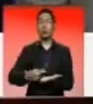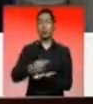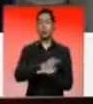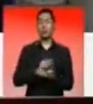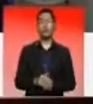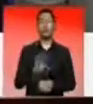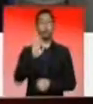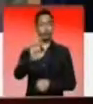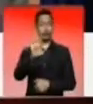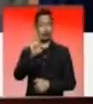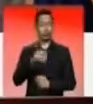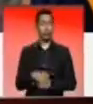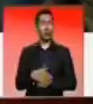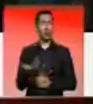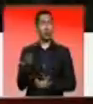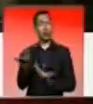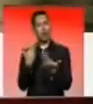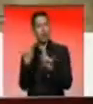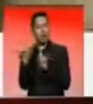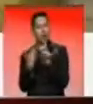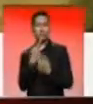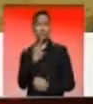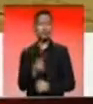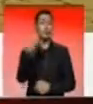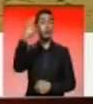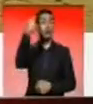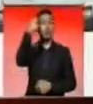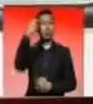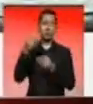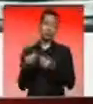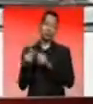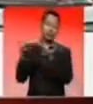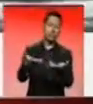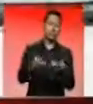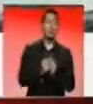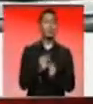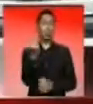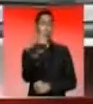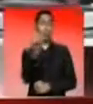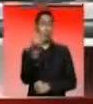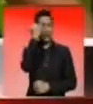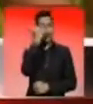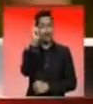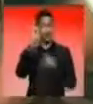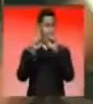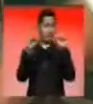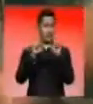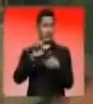el evento, Moreno recalcó que en su gobierno se entregarán créditos para jóvenes emprendedores.